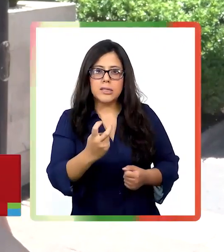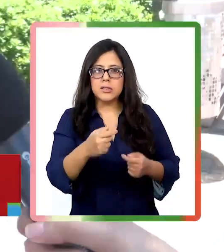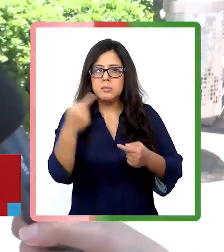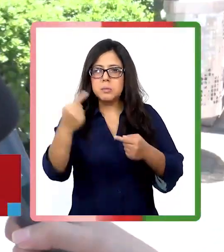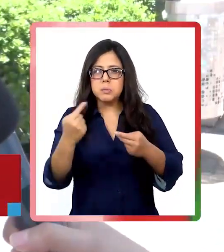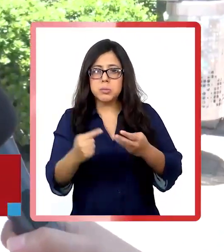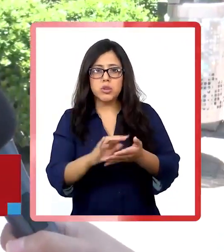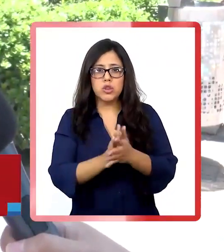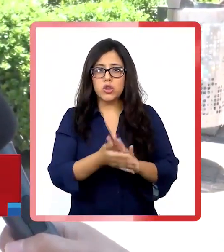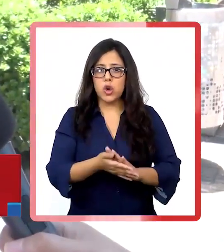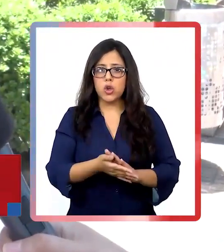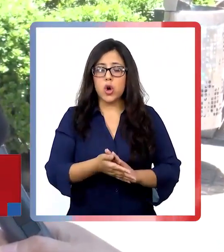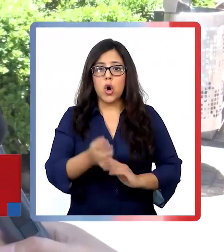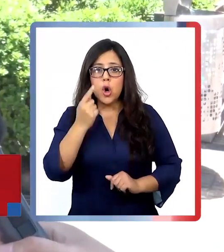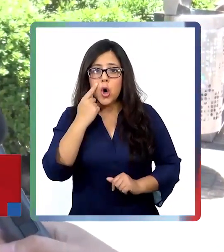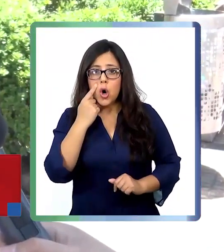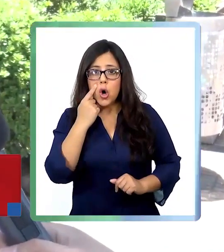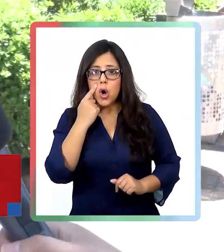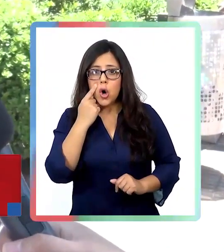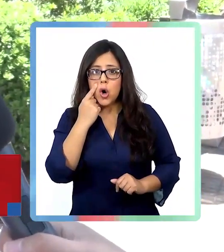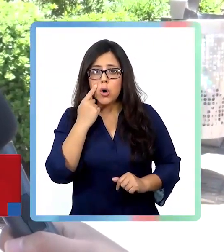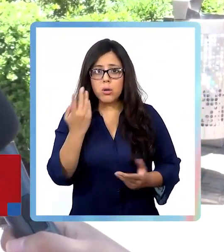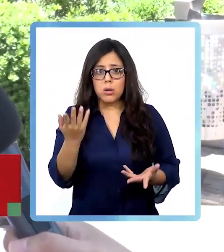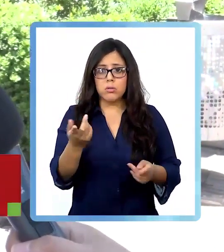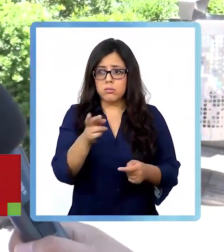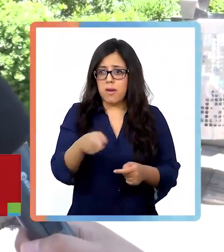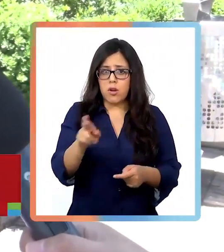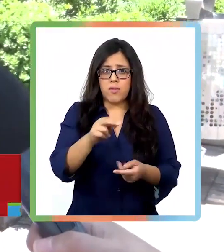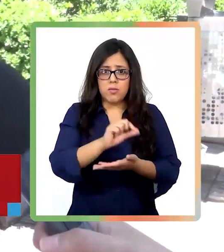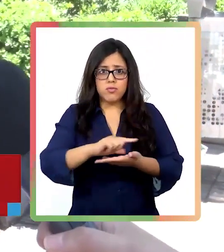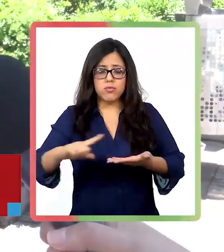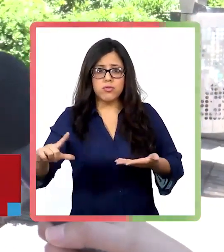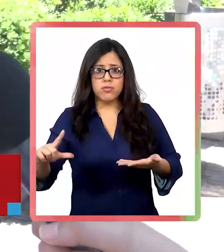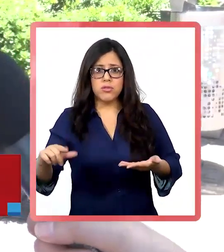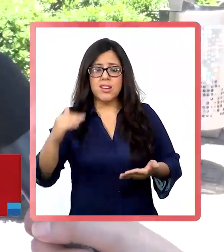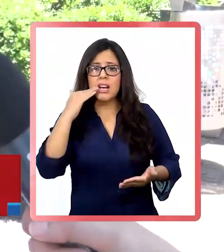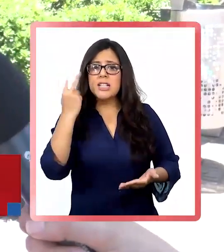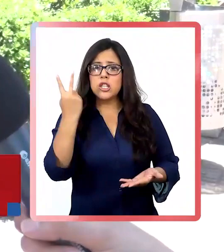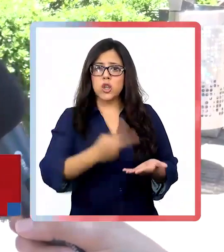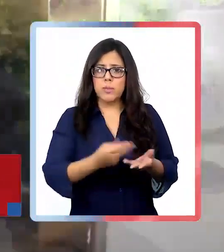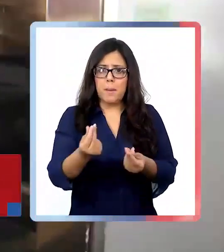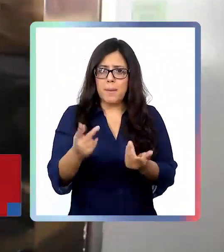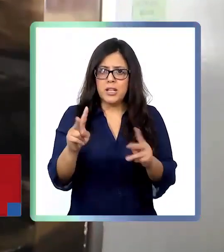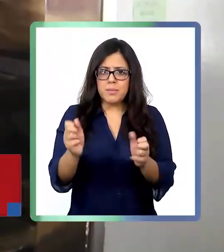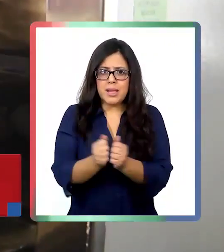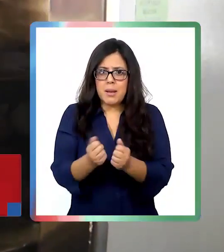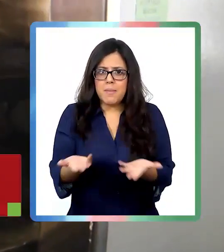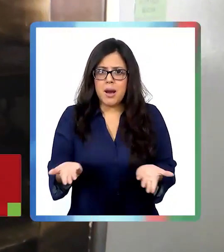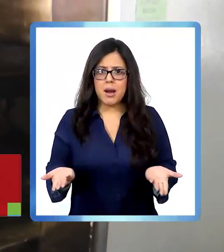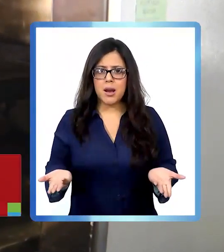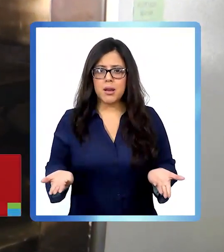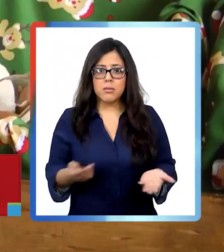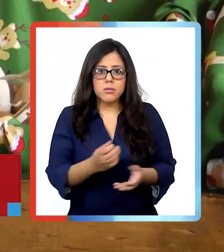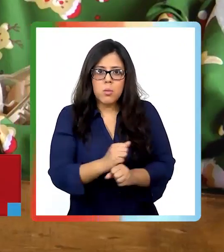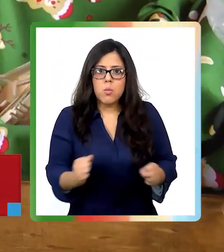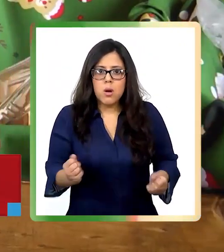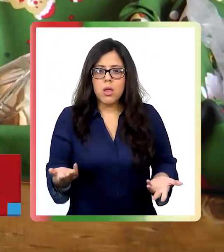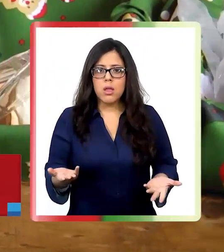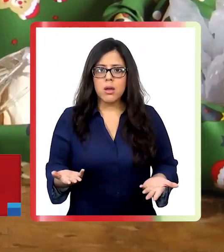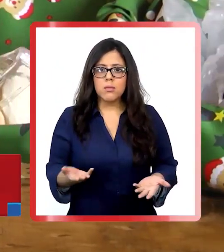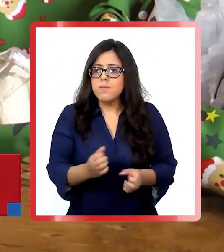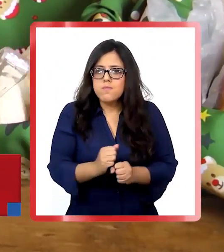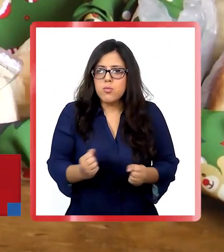todo. El pan, imagínate, va a volver a subir. Vamos a llegar casi a los 2.000 pesos. Y no se puede, pues,